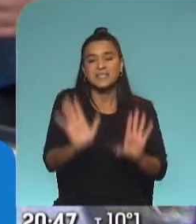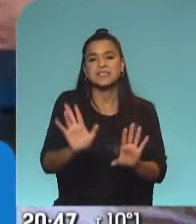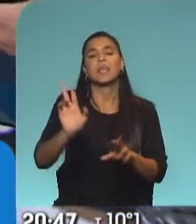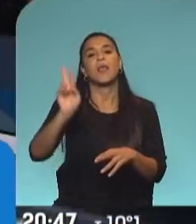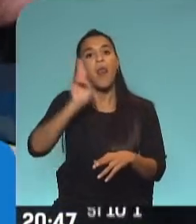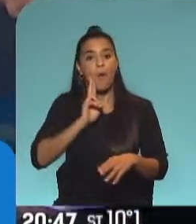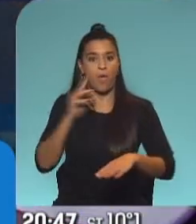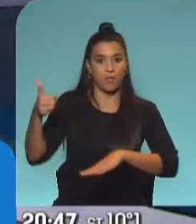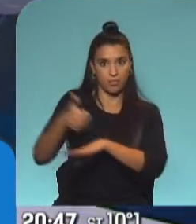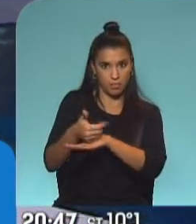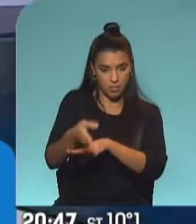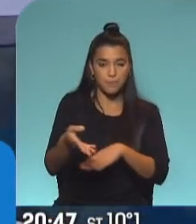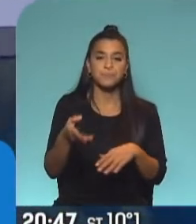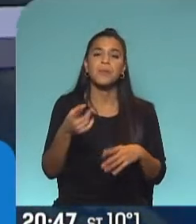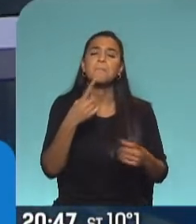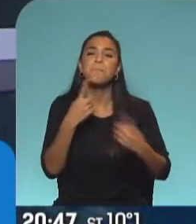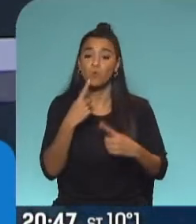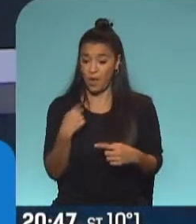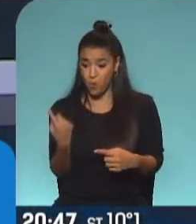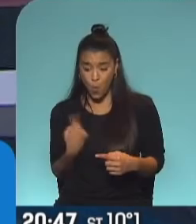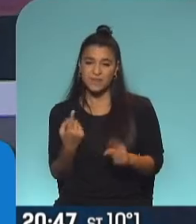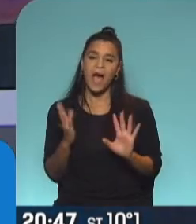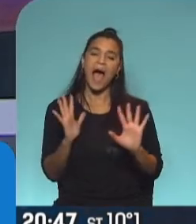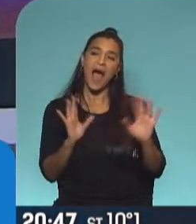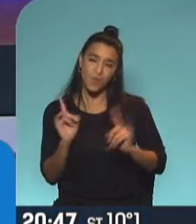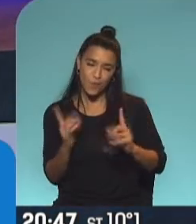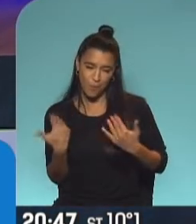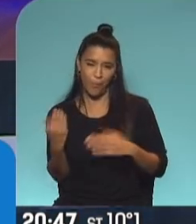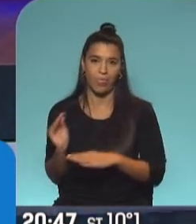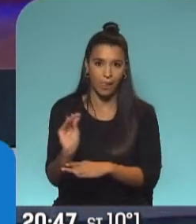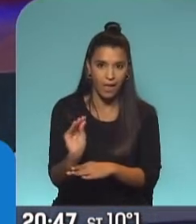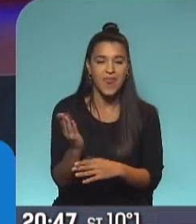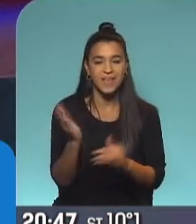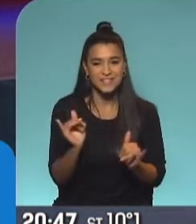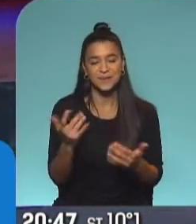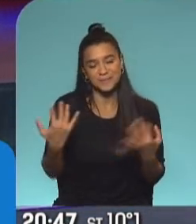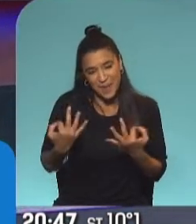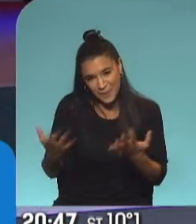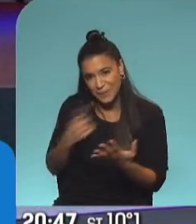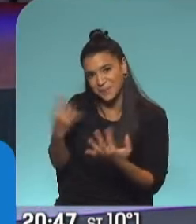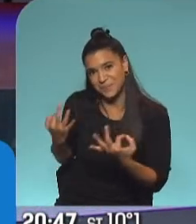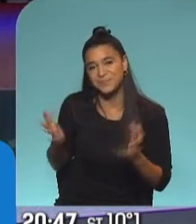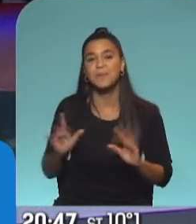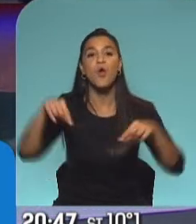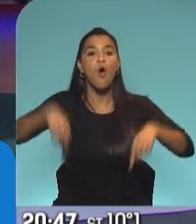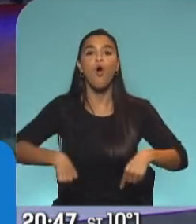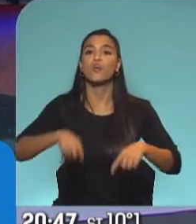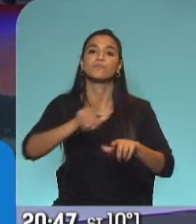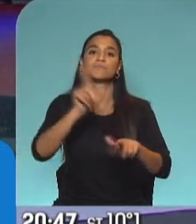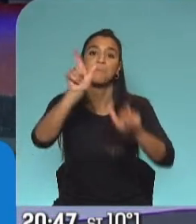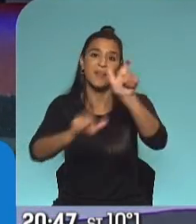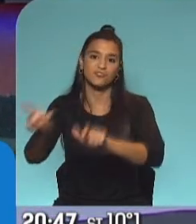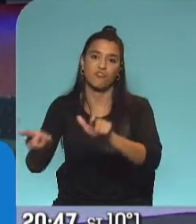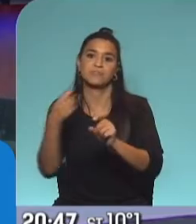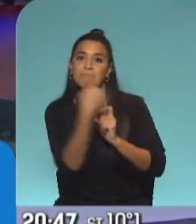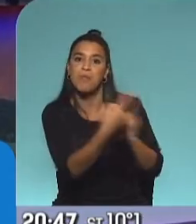lo vamos a hacer todos los jueves, no son preguntas nuestras, alguna podemos agregar, pero hoy será plenamente del público y esa es la